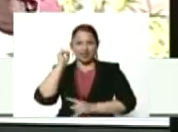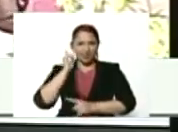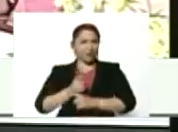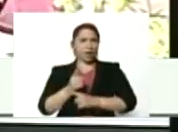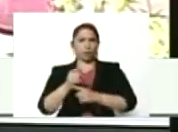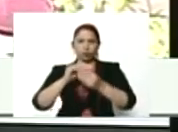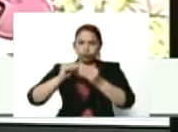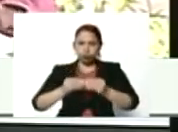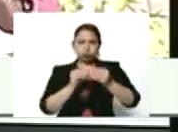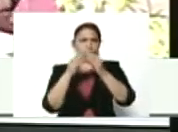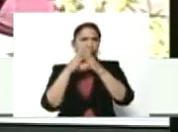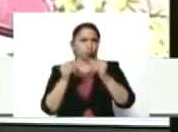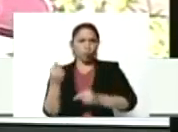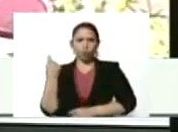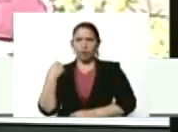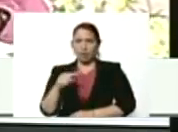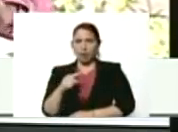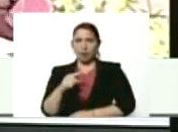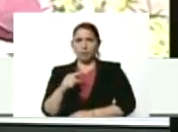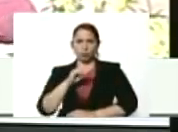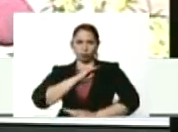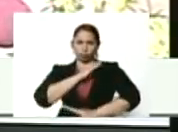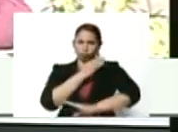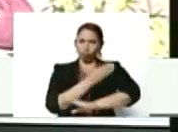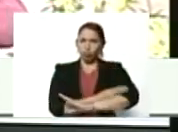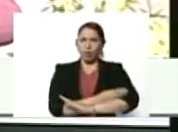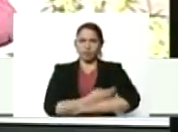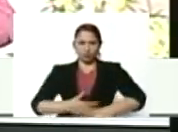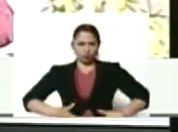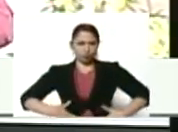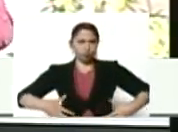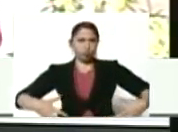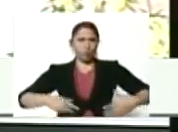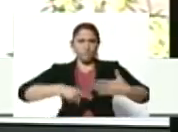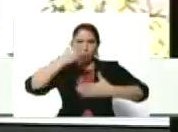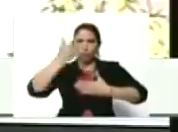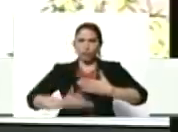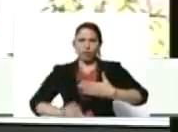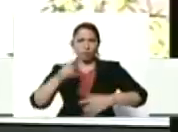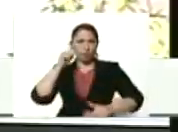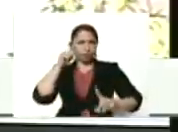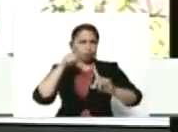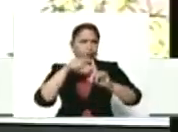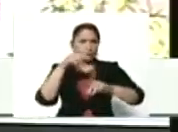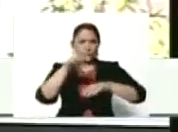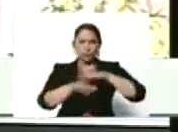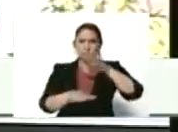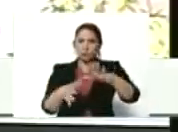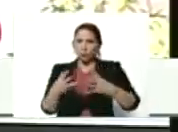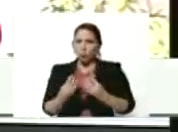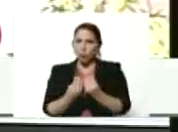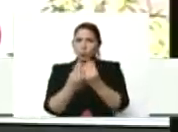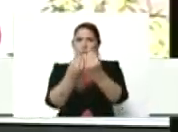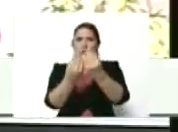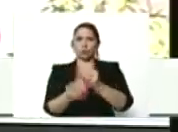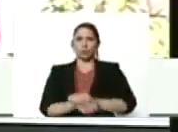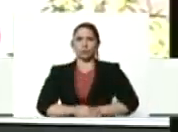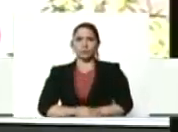de todo lo que tenemos, potencialidades, riquezas, proyectos, y avanzar